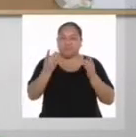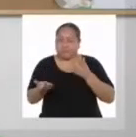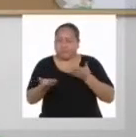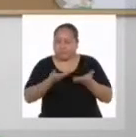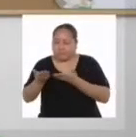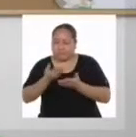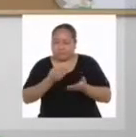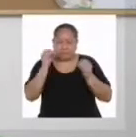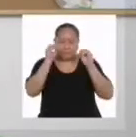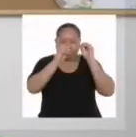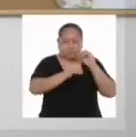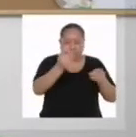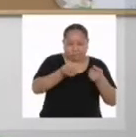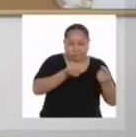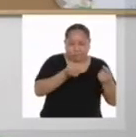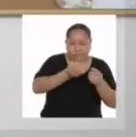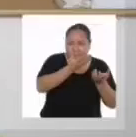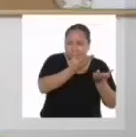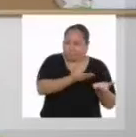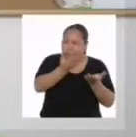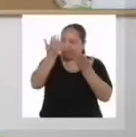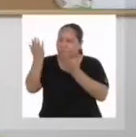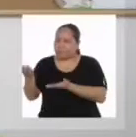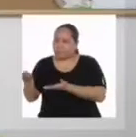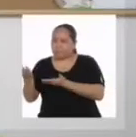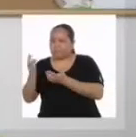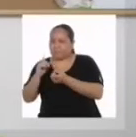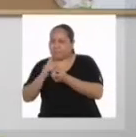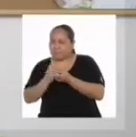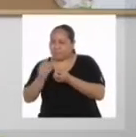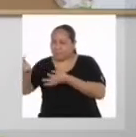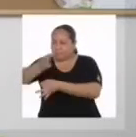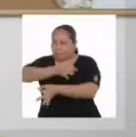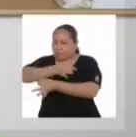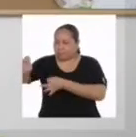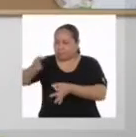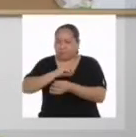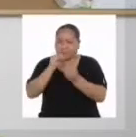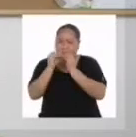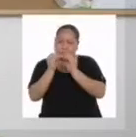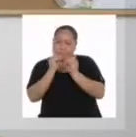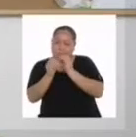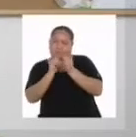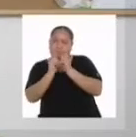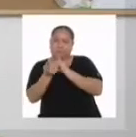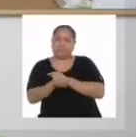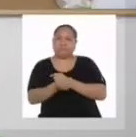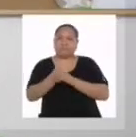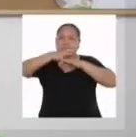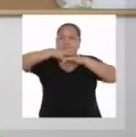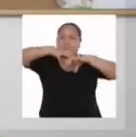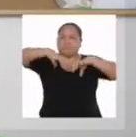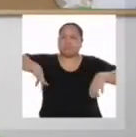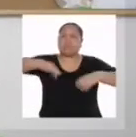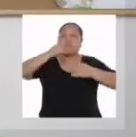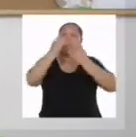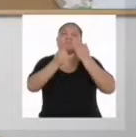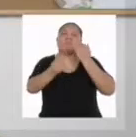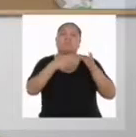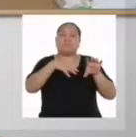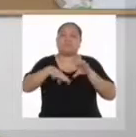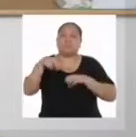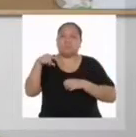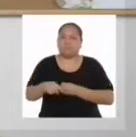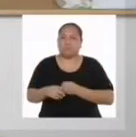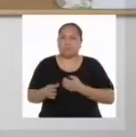manipuleo, acondicionamiento, transporte, transferencia, tratamiento y disposición final de